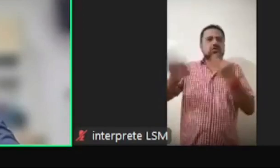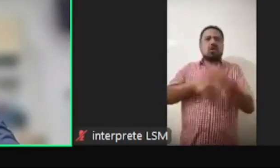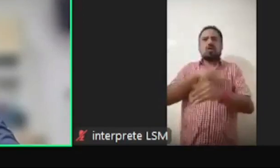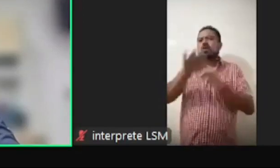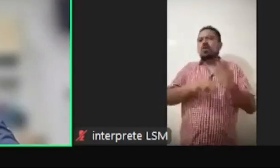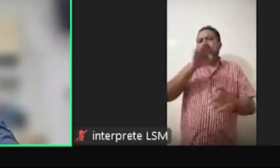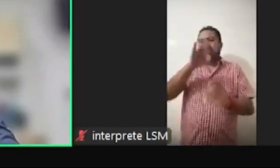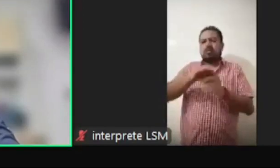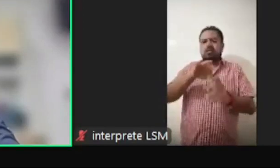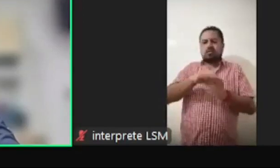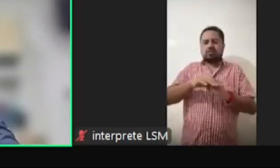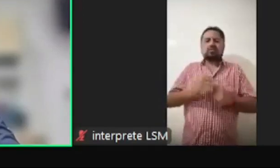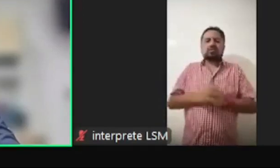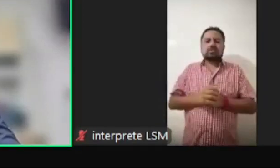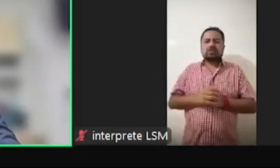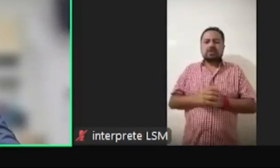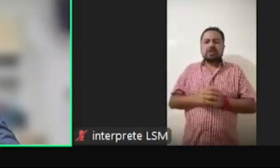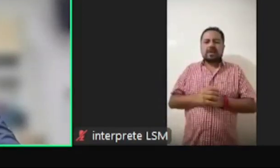votos.